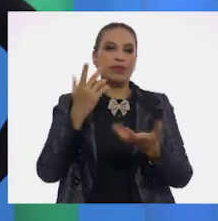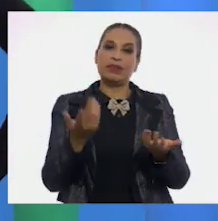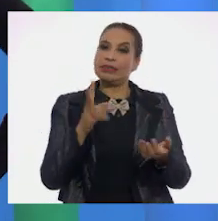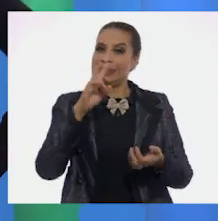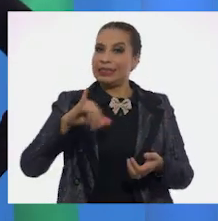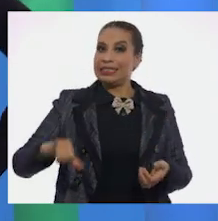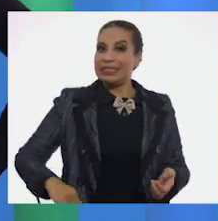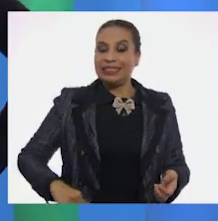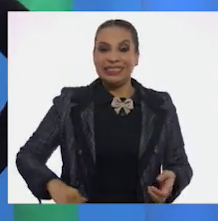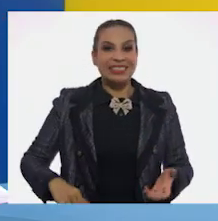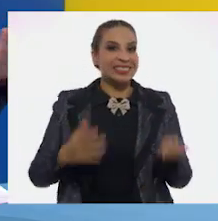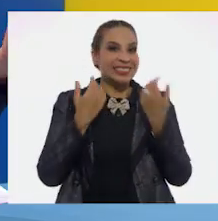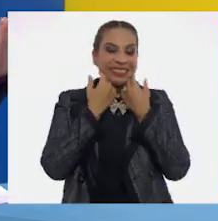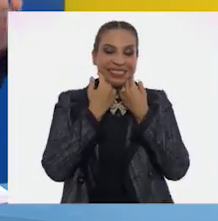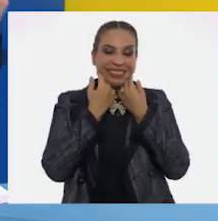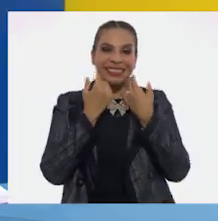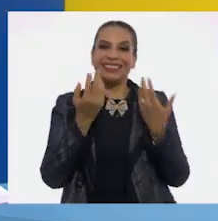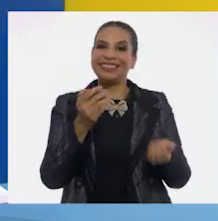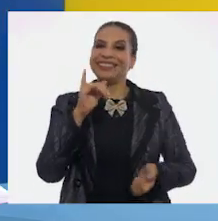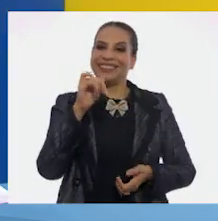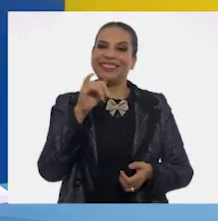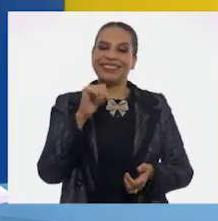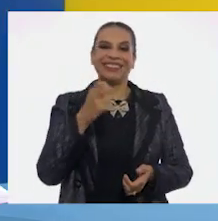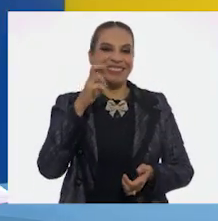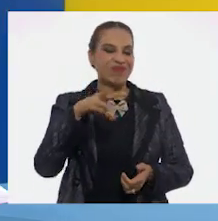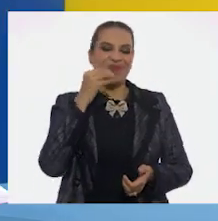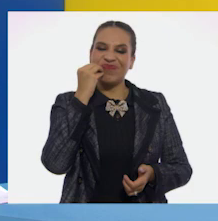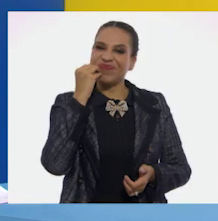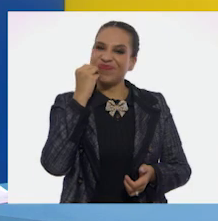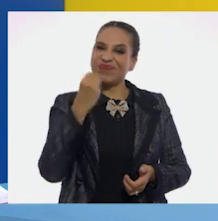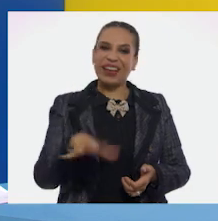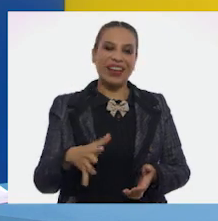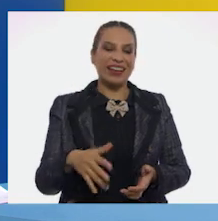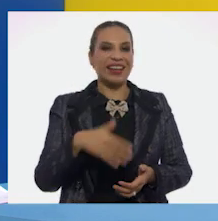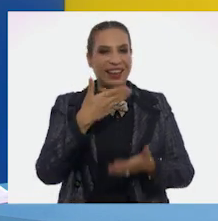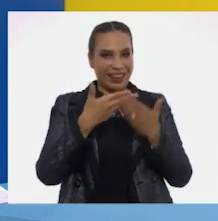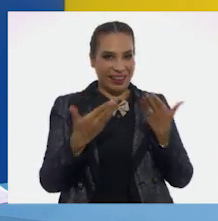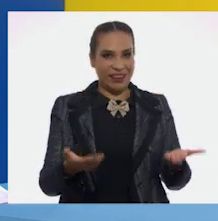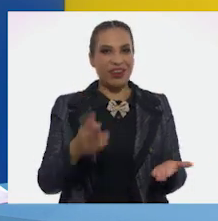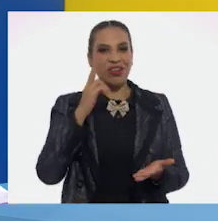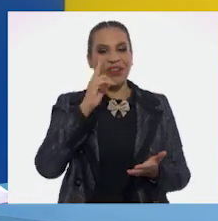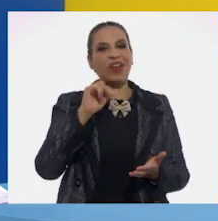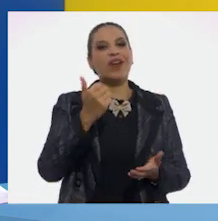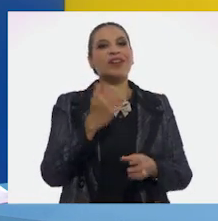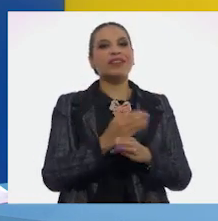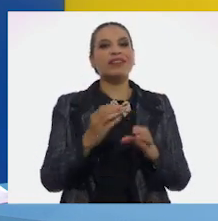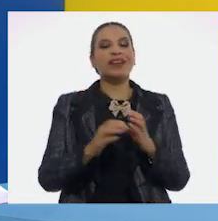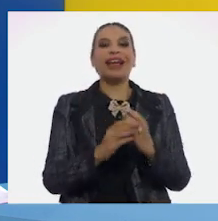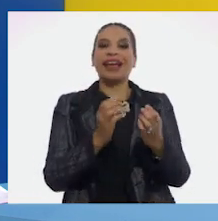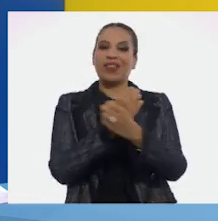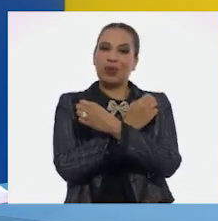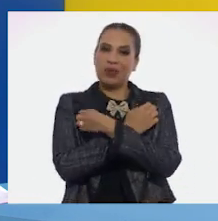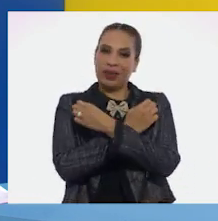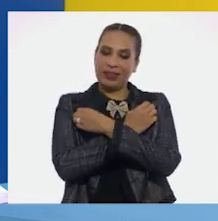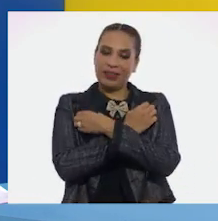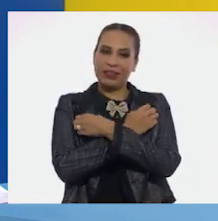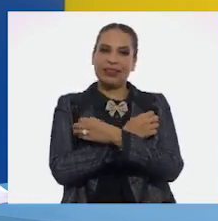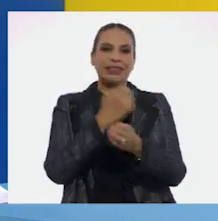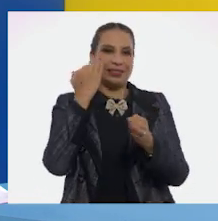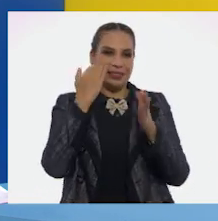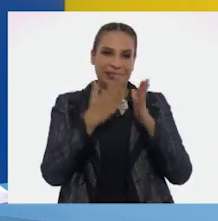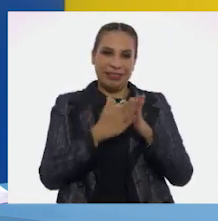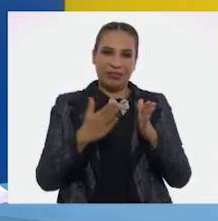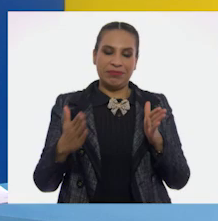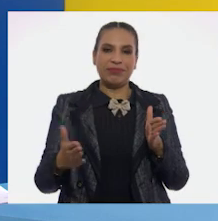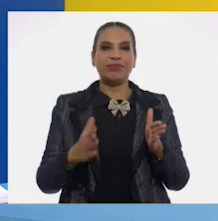qué interesante! Sí, está padrísimo. Pasemos ahora a otro aspecto, el educativo. Durante este